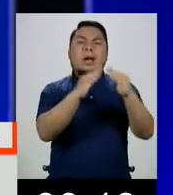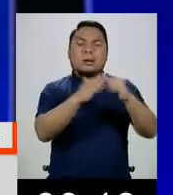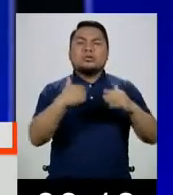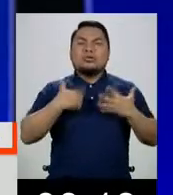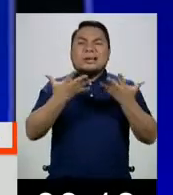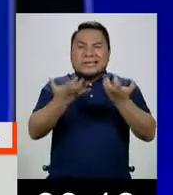lima